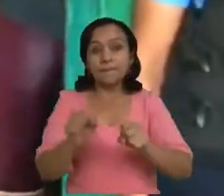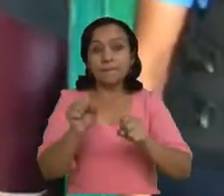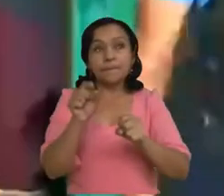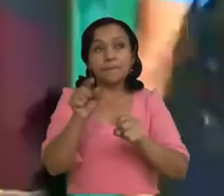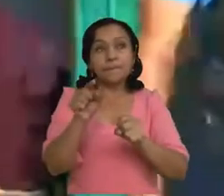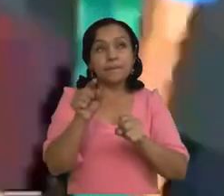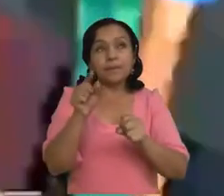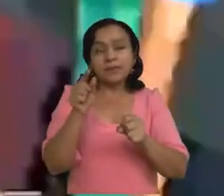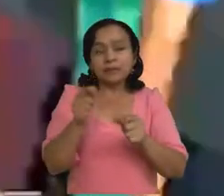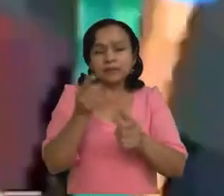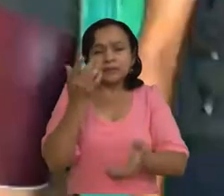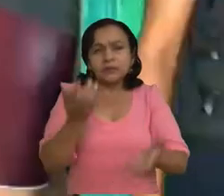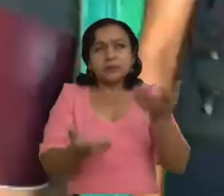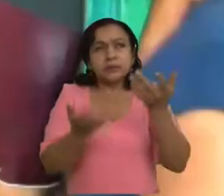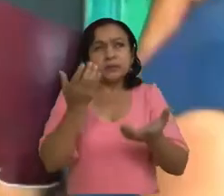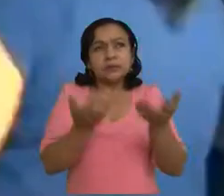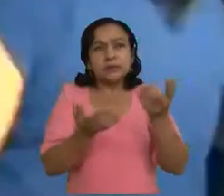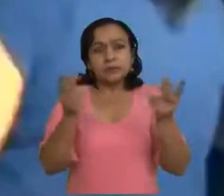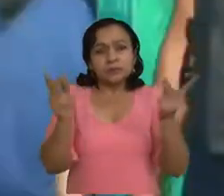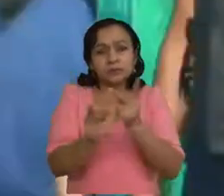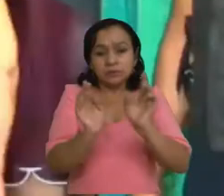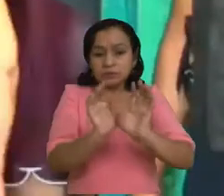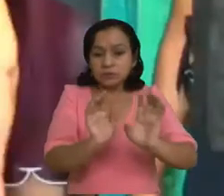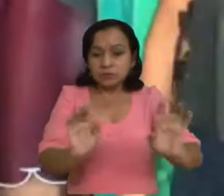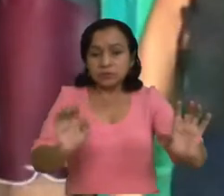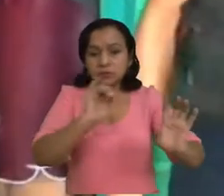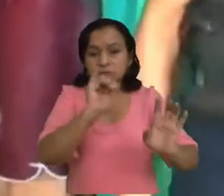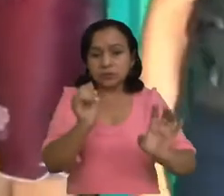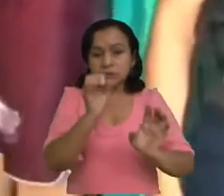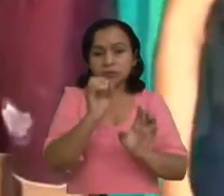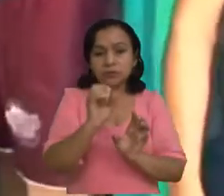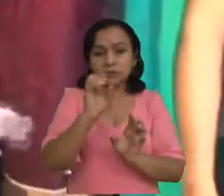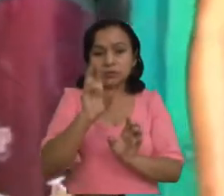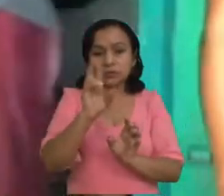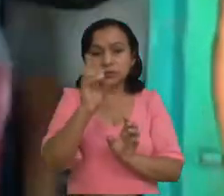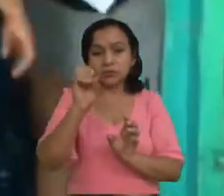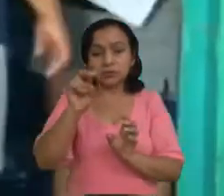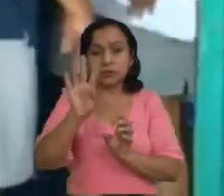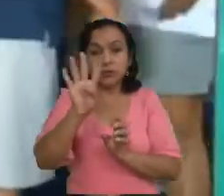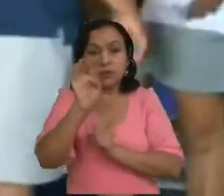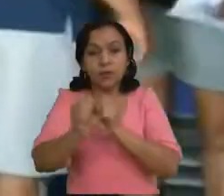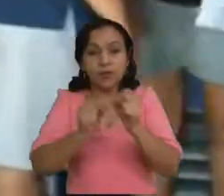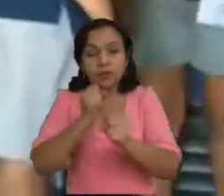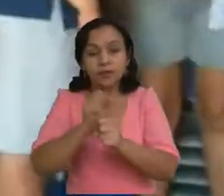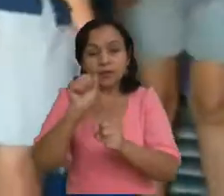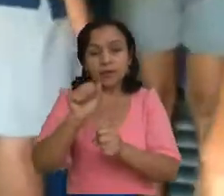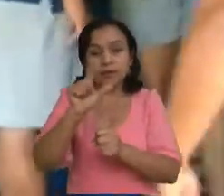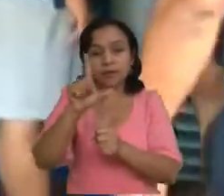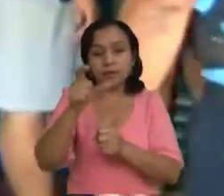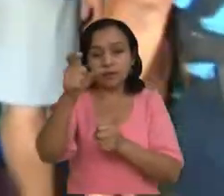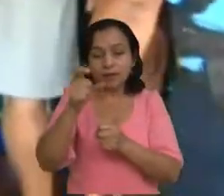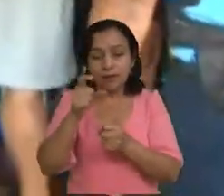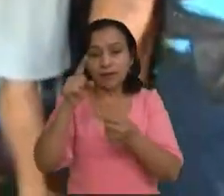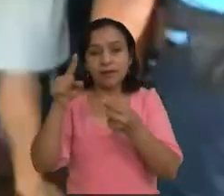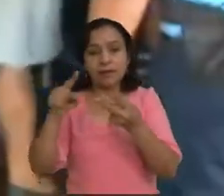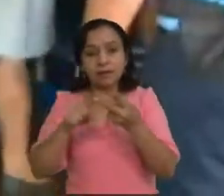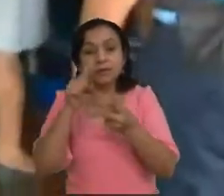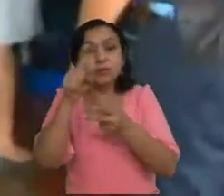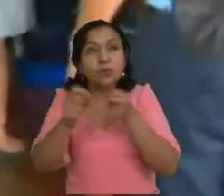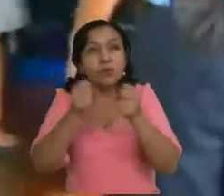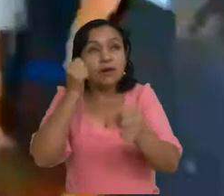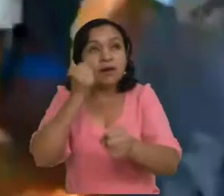con quemaduras bastante graves los niños Jordan Calet Obando de 4 años y Alexander Obando de